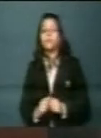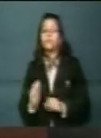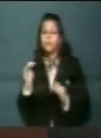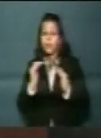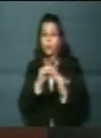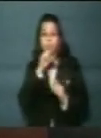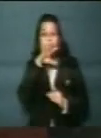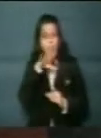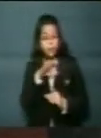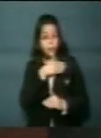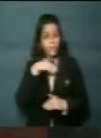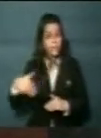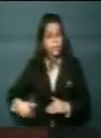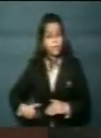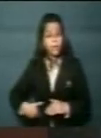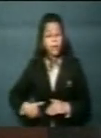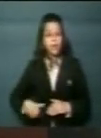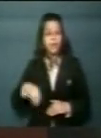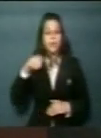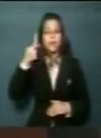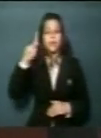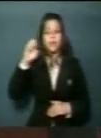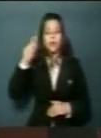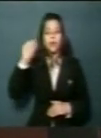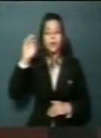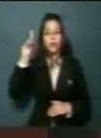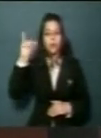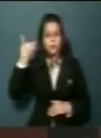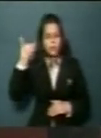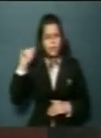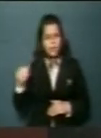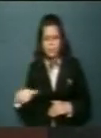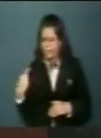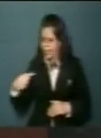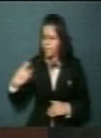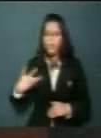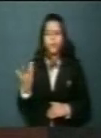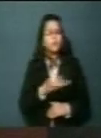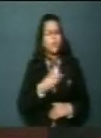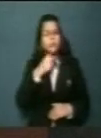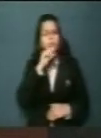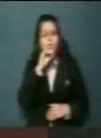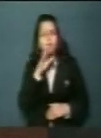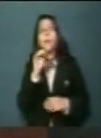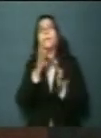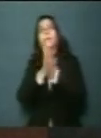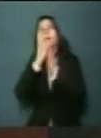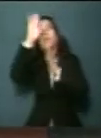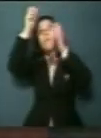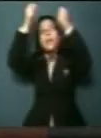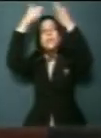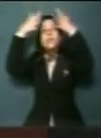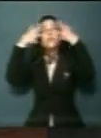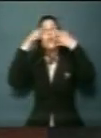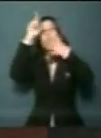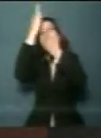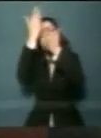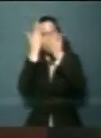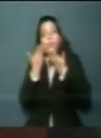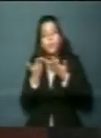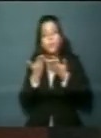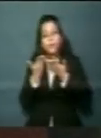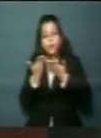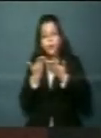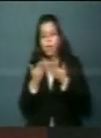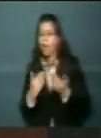el presidente John F. Kennedy, aunque siempre debemos pedir su bendición y su ayuda,